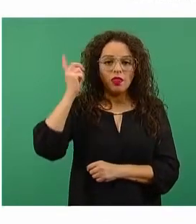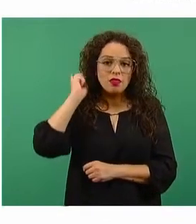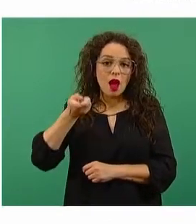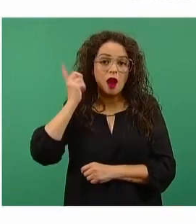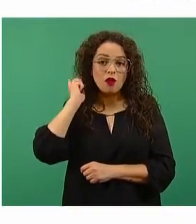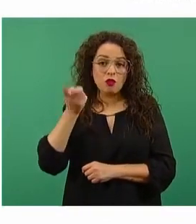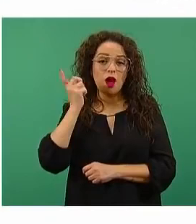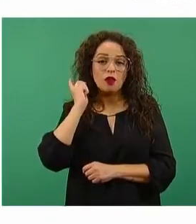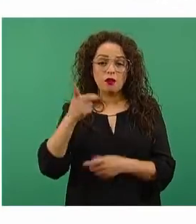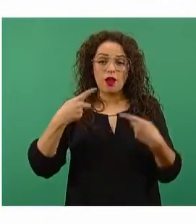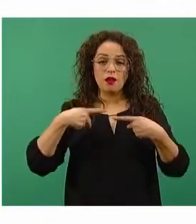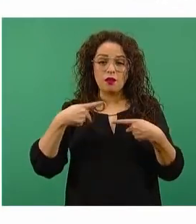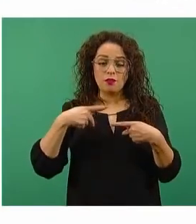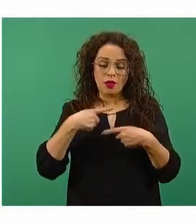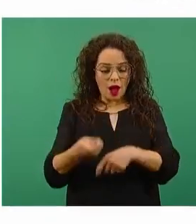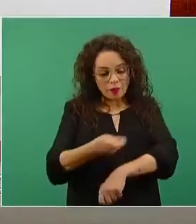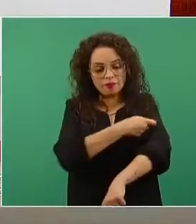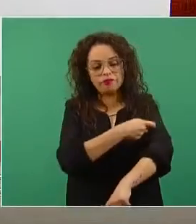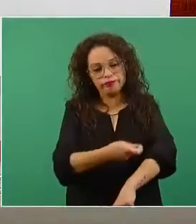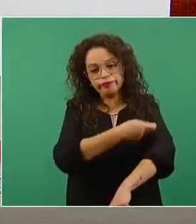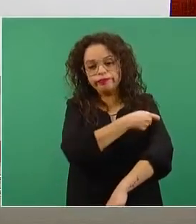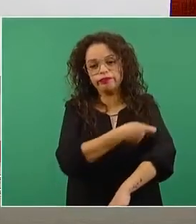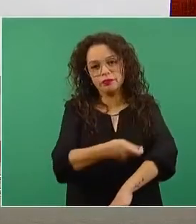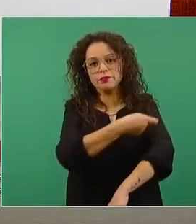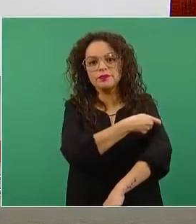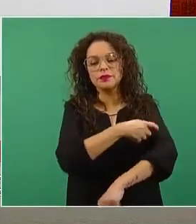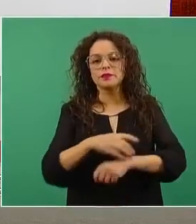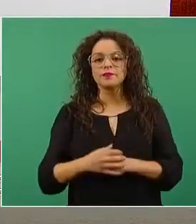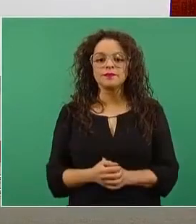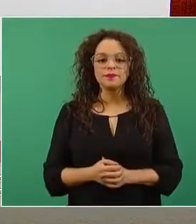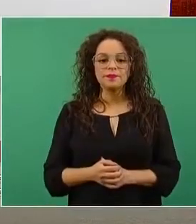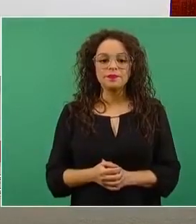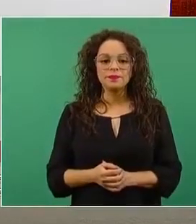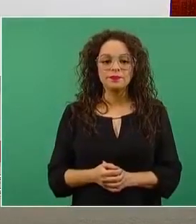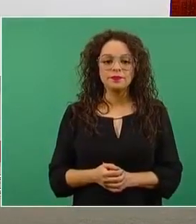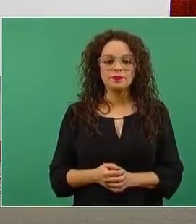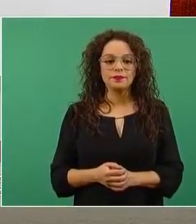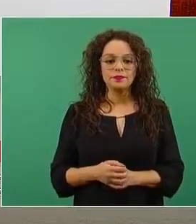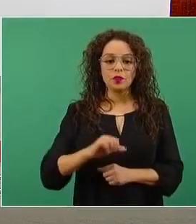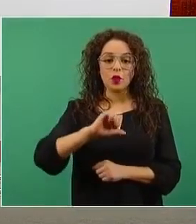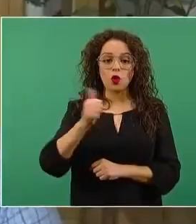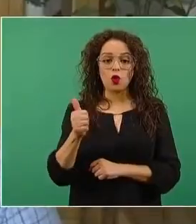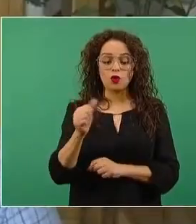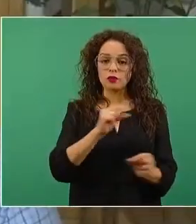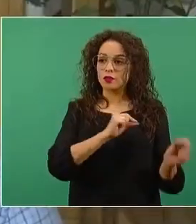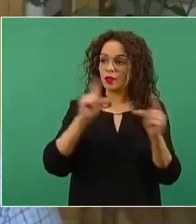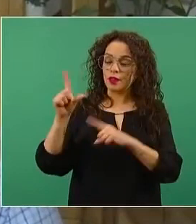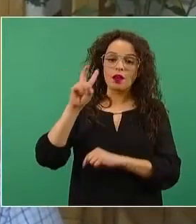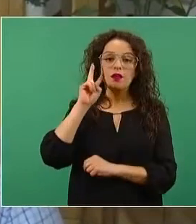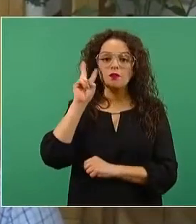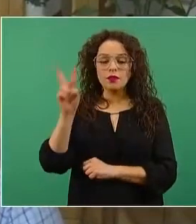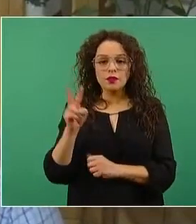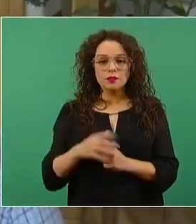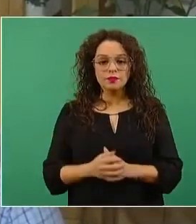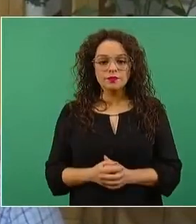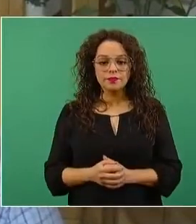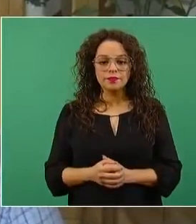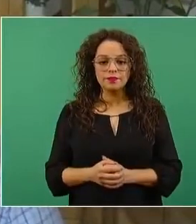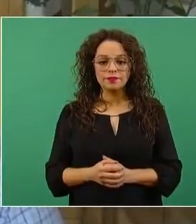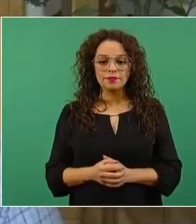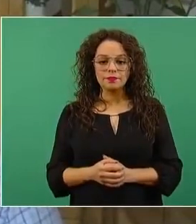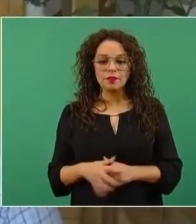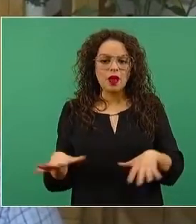se están aplicando. Si vemos la siguiente diapositiva, vamos a ver los grupos. No hemos tenido